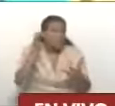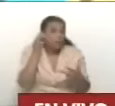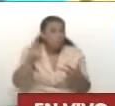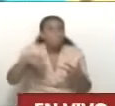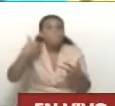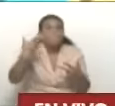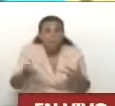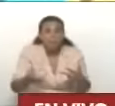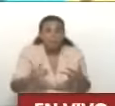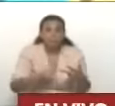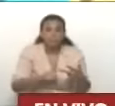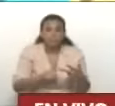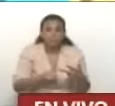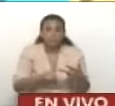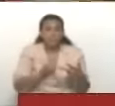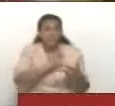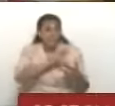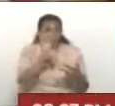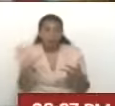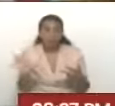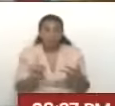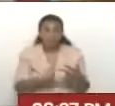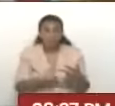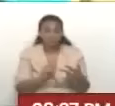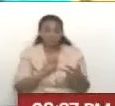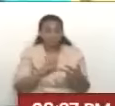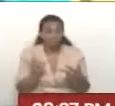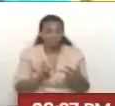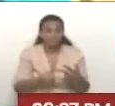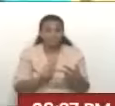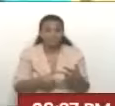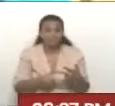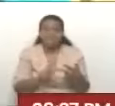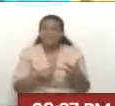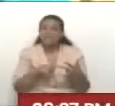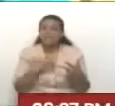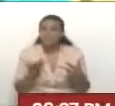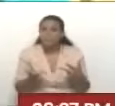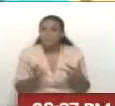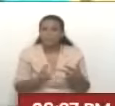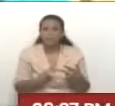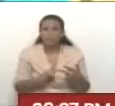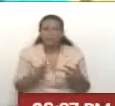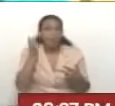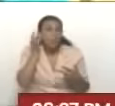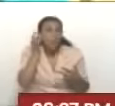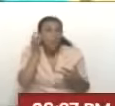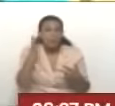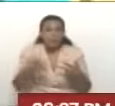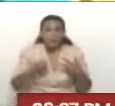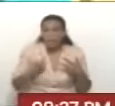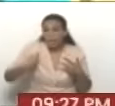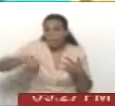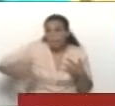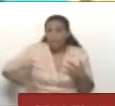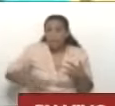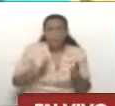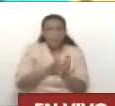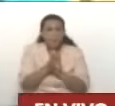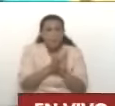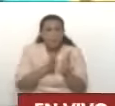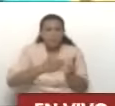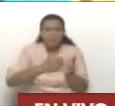mujeres. Queda claro el concepto. El tercer vértice, mujer sujeto económico